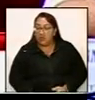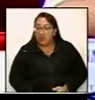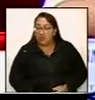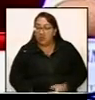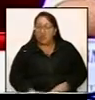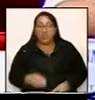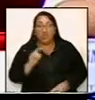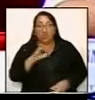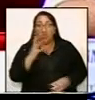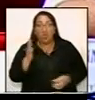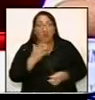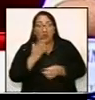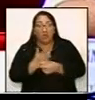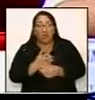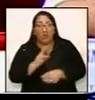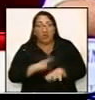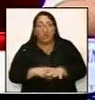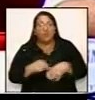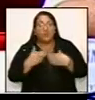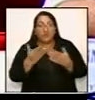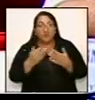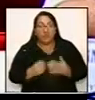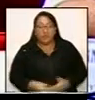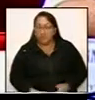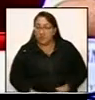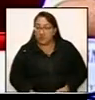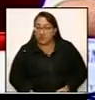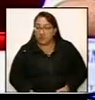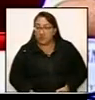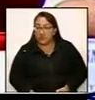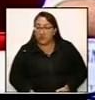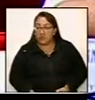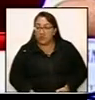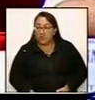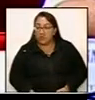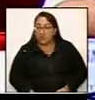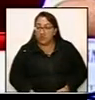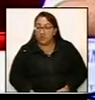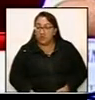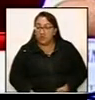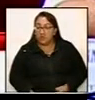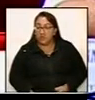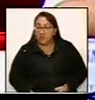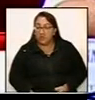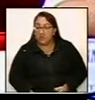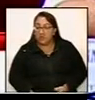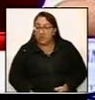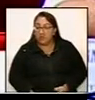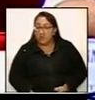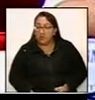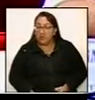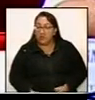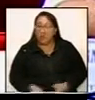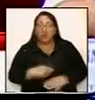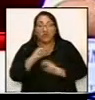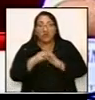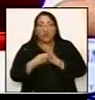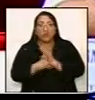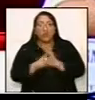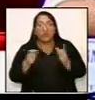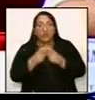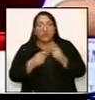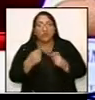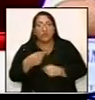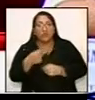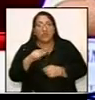no hay ninguna objeción, yo creo que podríamos pedir también al Consejo Directivo que nos puedan enviar para dar una mirada al proyecto de ley que ha dicho el congresista